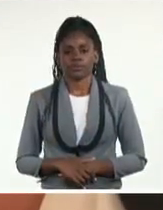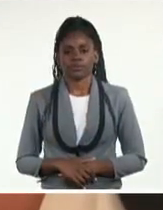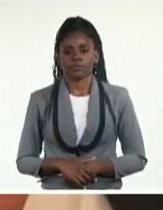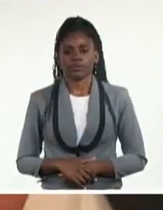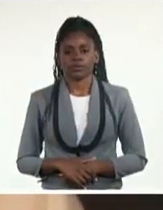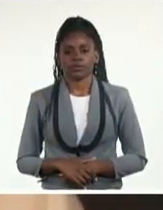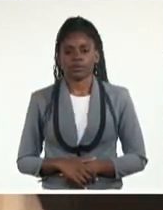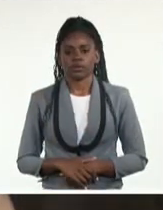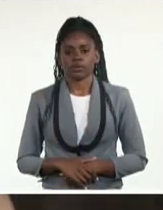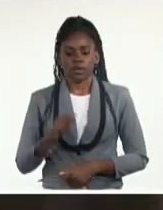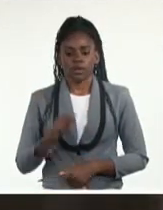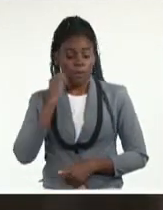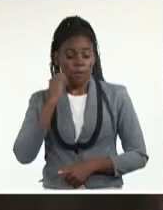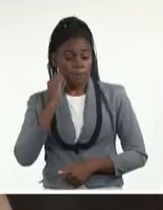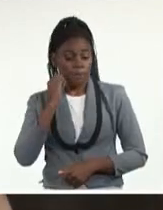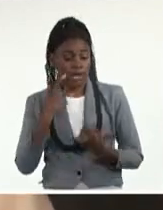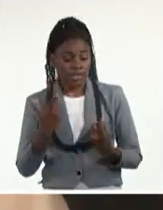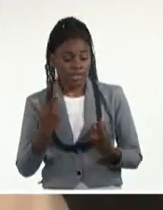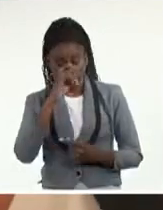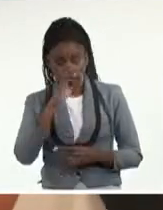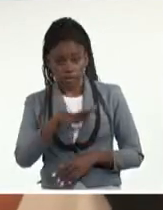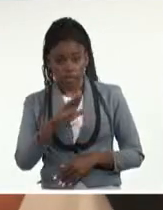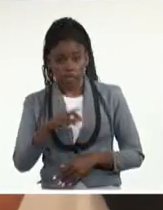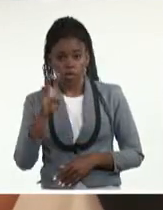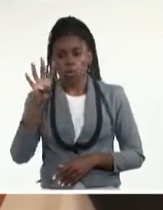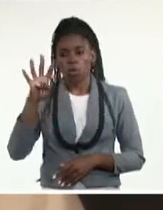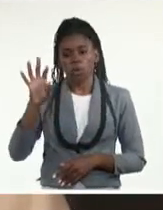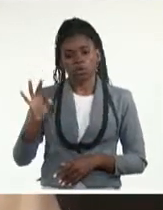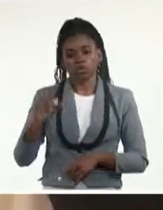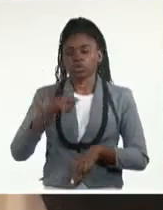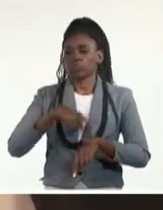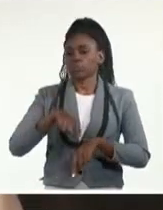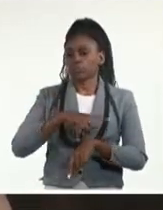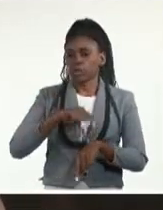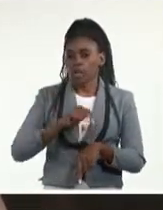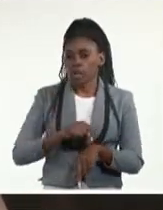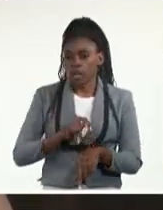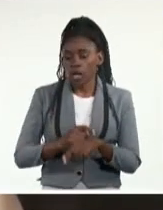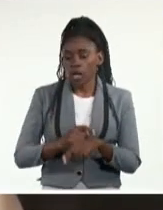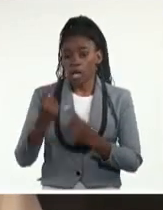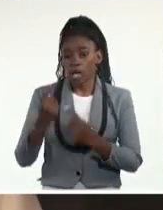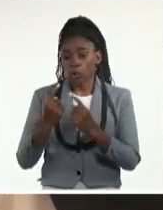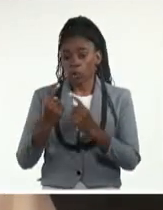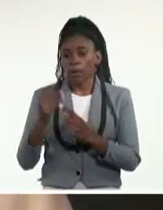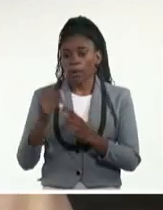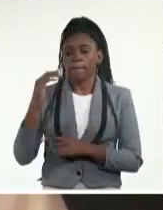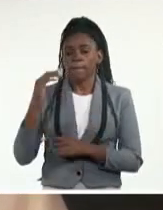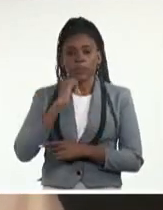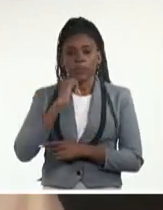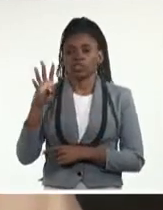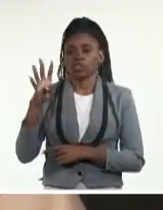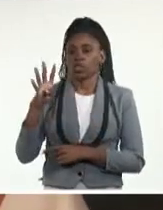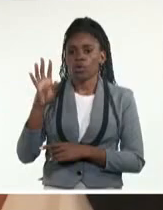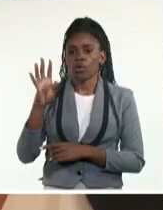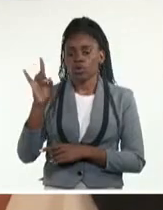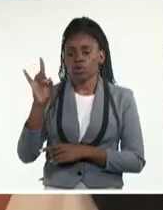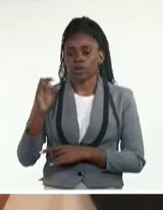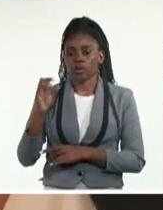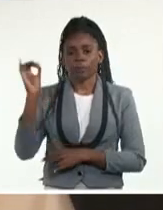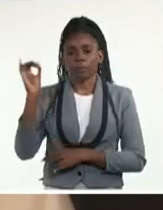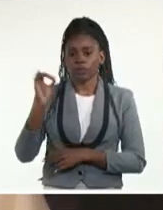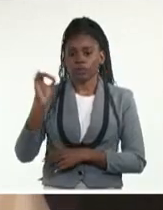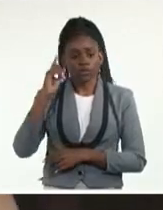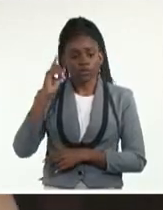los mayores de 48 horas también, es decir, indicadores por encima del 90%, que traduce